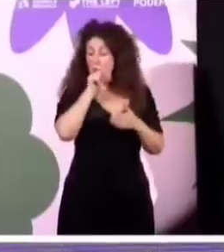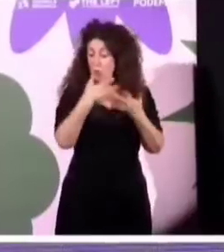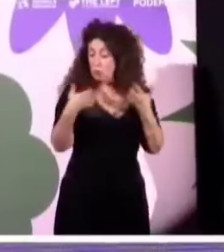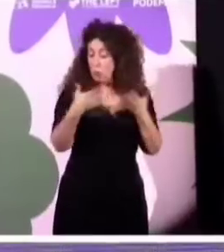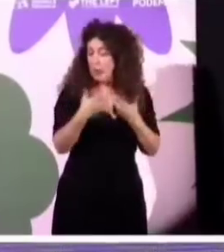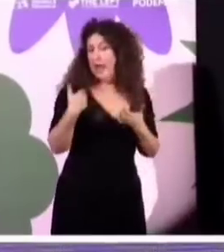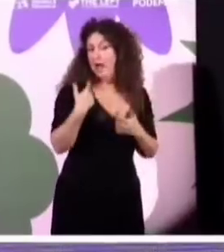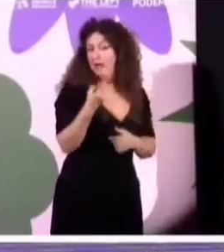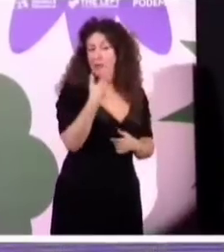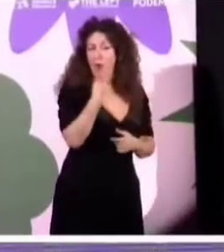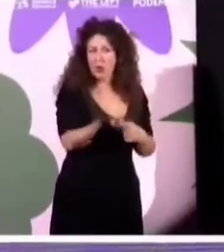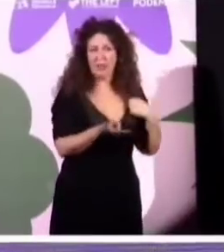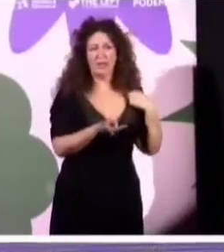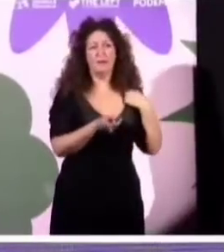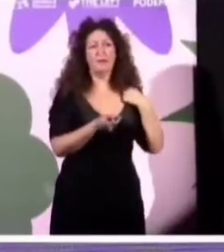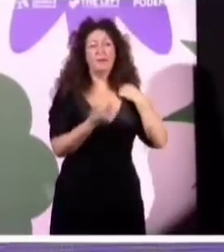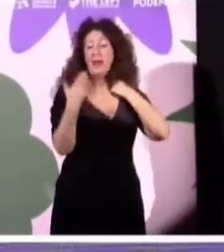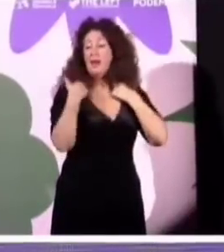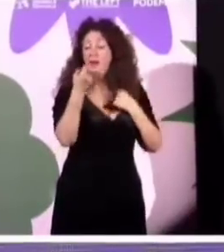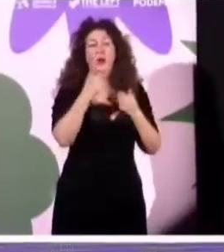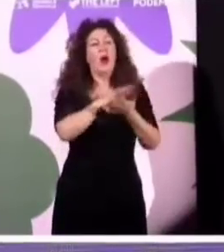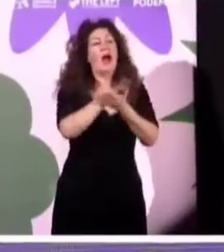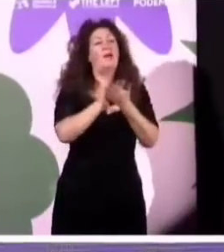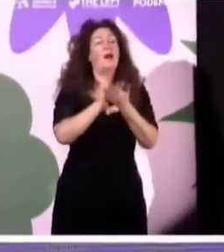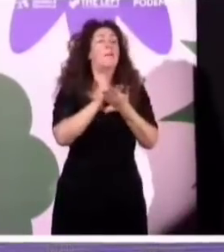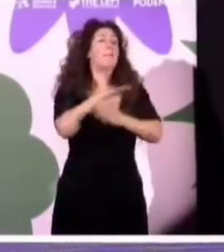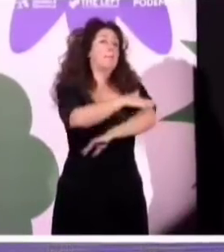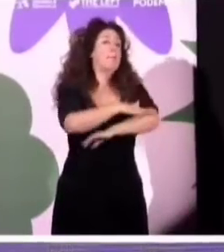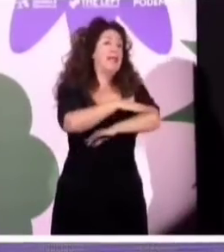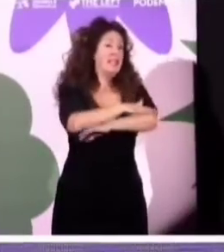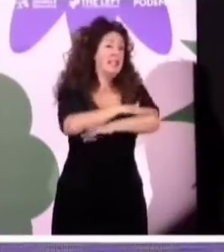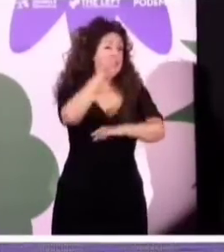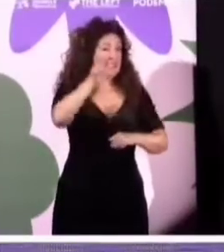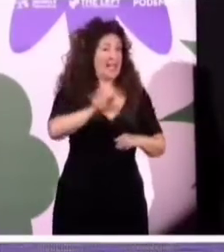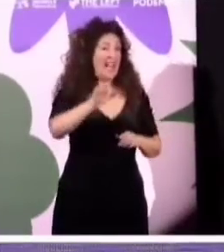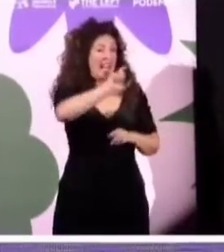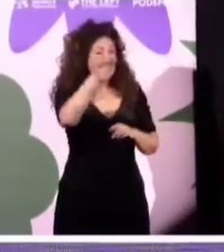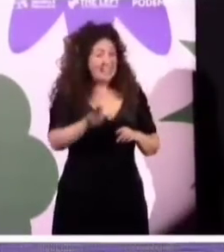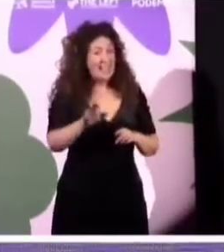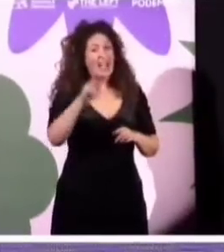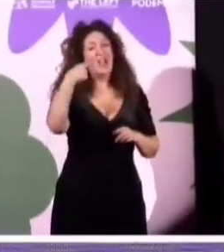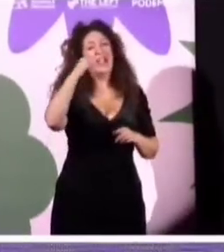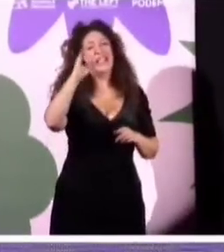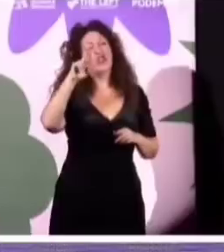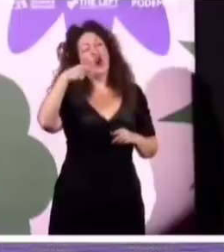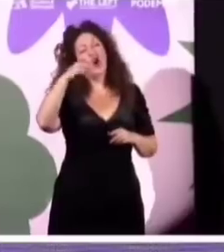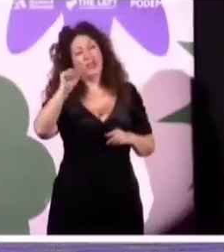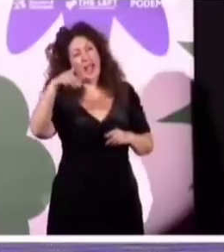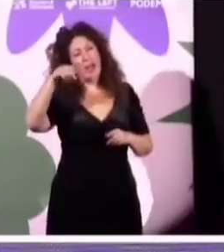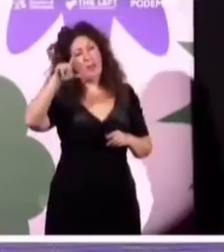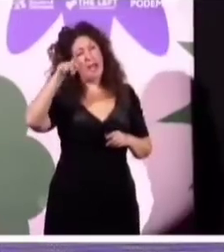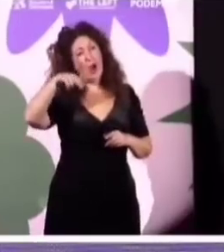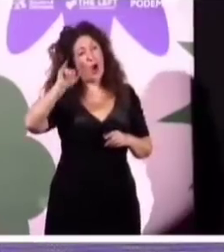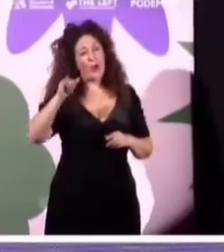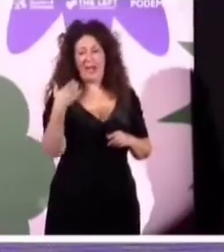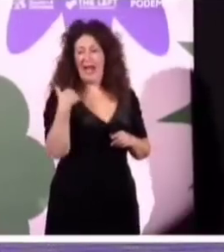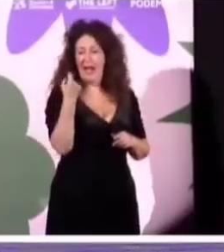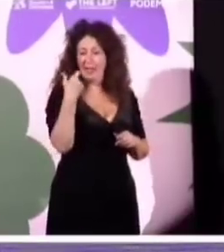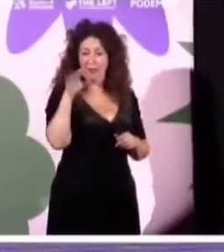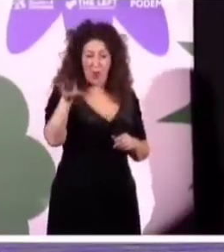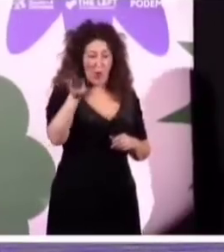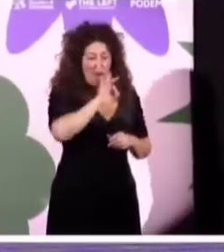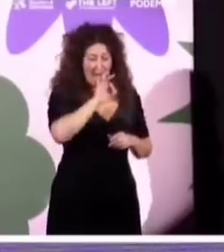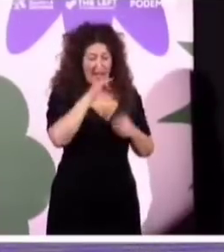días. Acabo de conversar con la ministra italiana Giorgia Meloni y la he felicitado por su reciente elección.